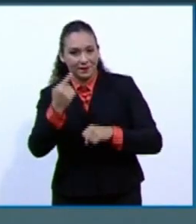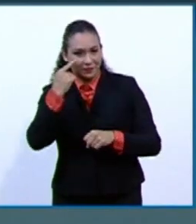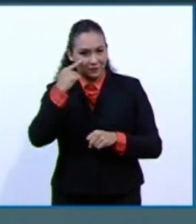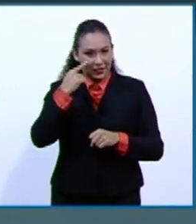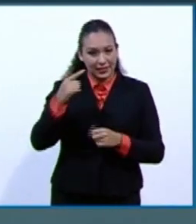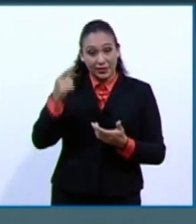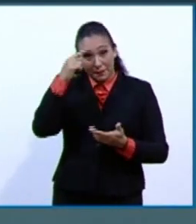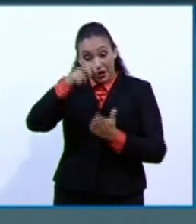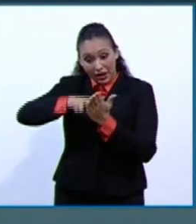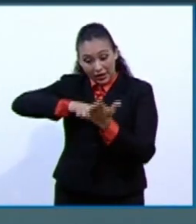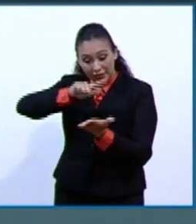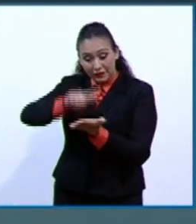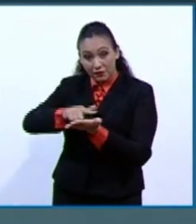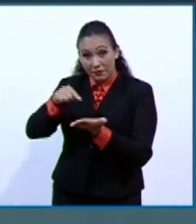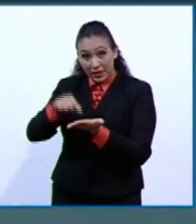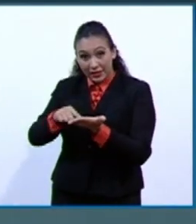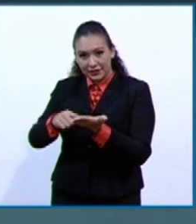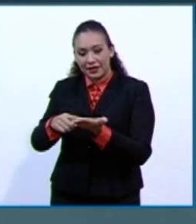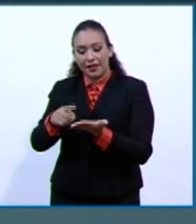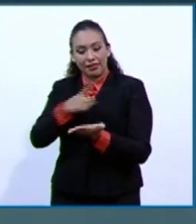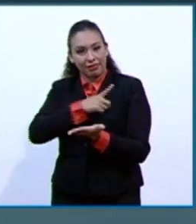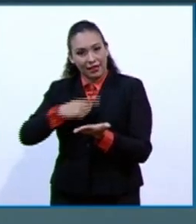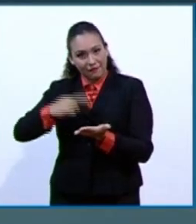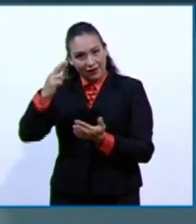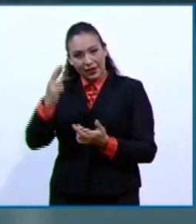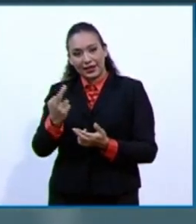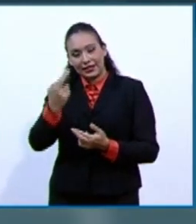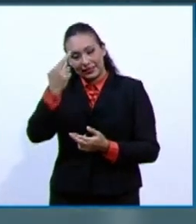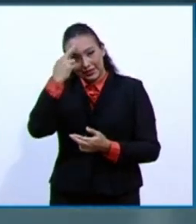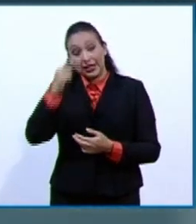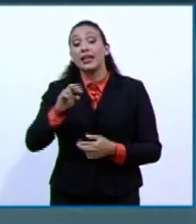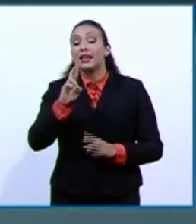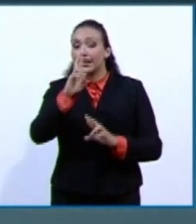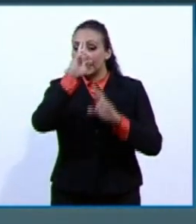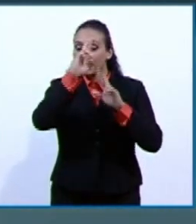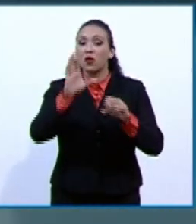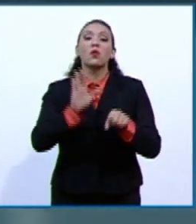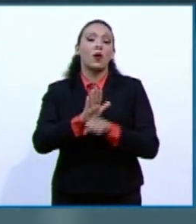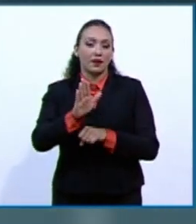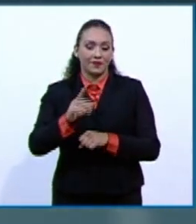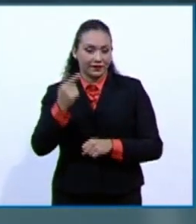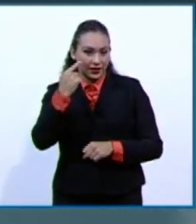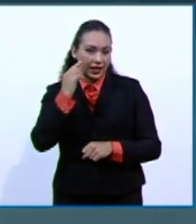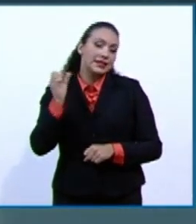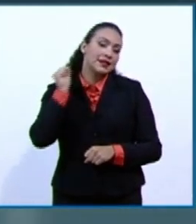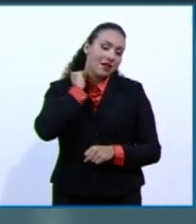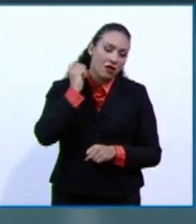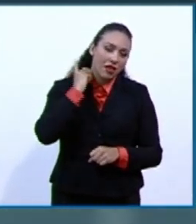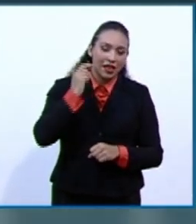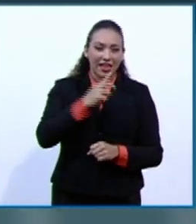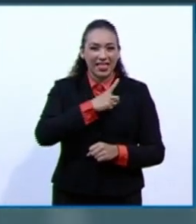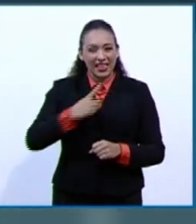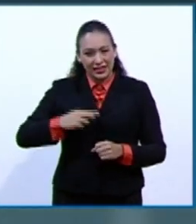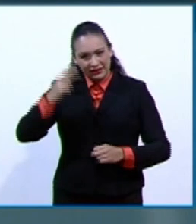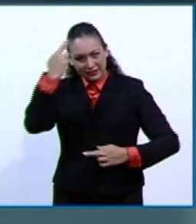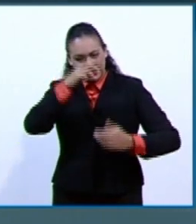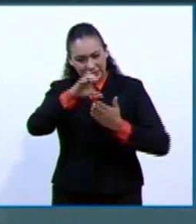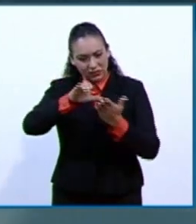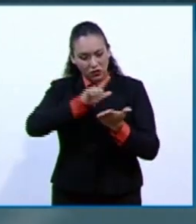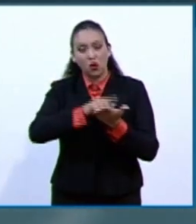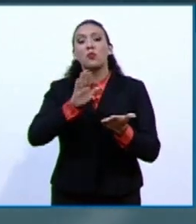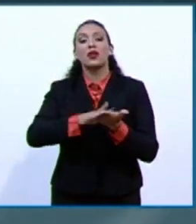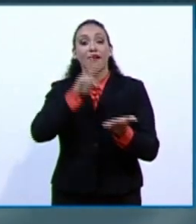de la Constitución debe respetar el principio jurídico de supremacía constitucional, pues de lo contrario se daría